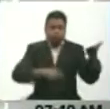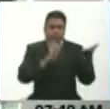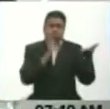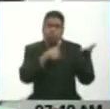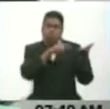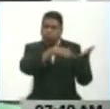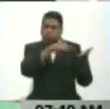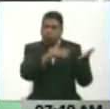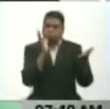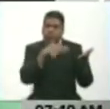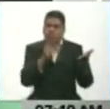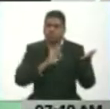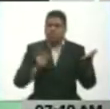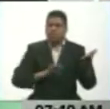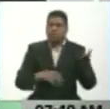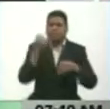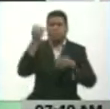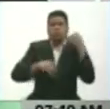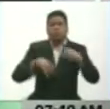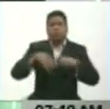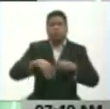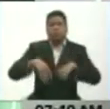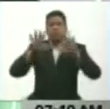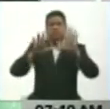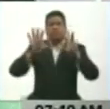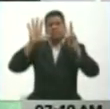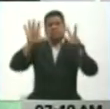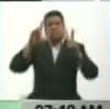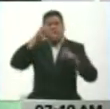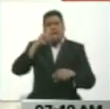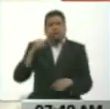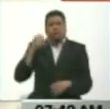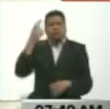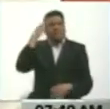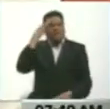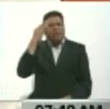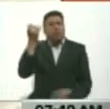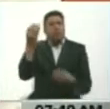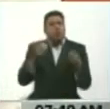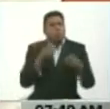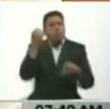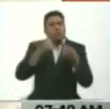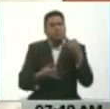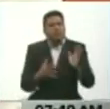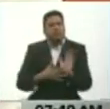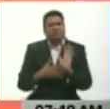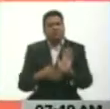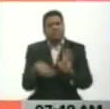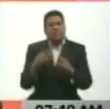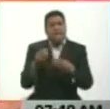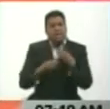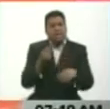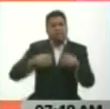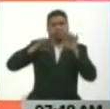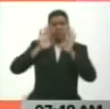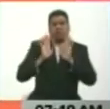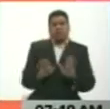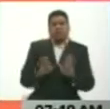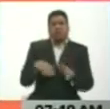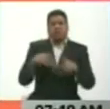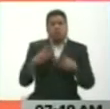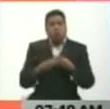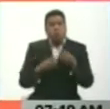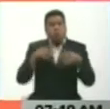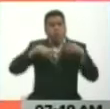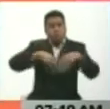anteriores, históricos, en estos últimos 17 años que todos sabemos cómo terminaron, pero ¿qué hay que hacer ahora para frenar? Porque dicen que las acciones de calle van a continuar,